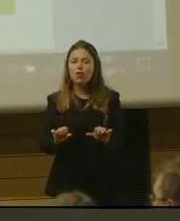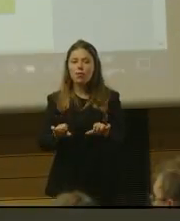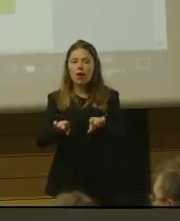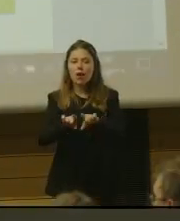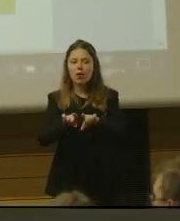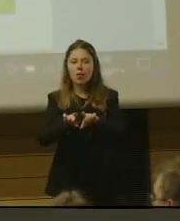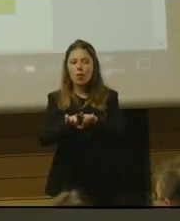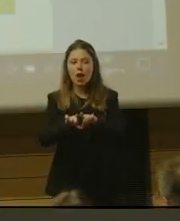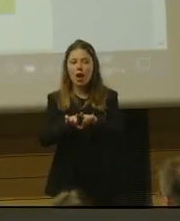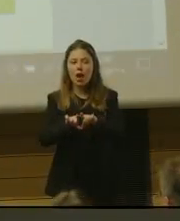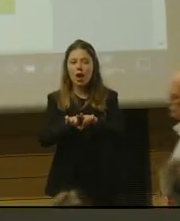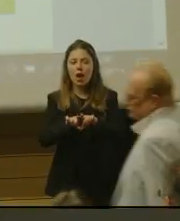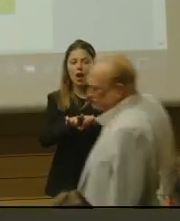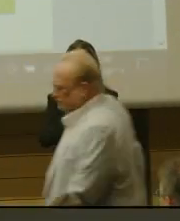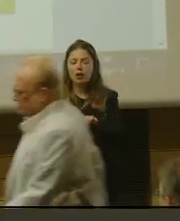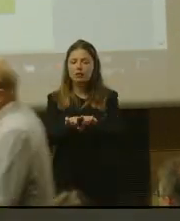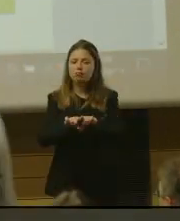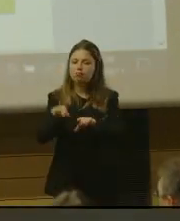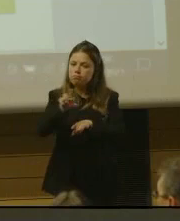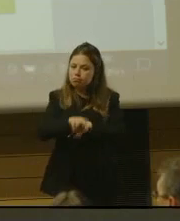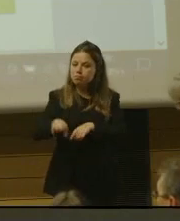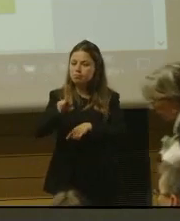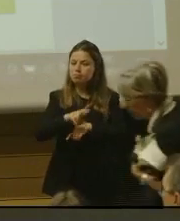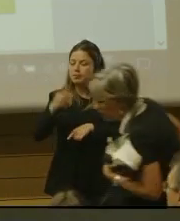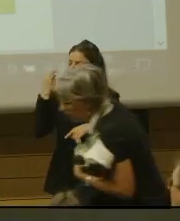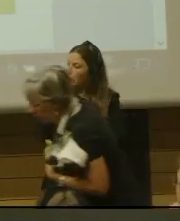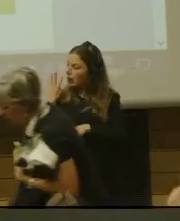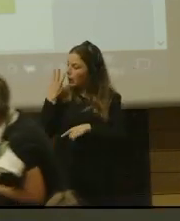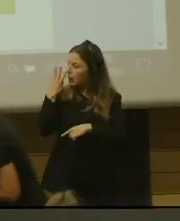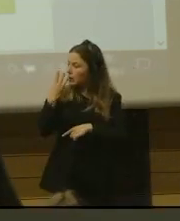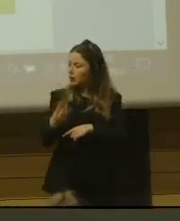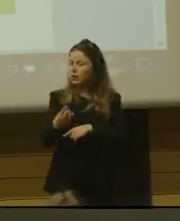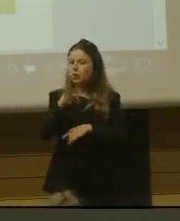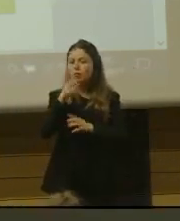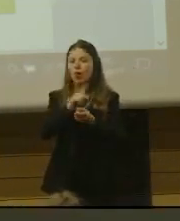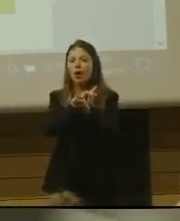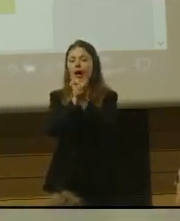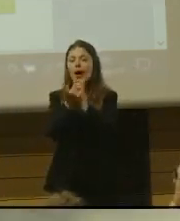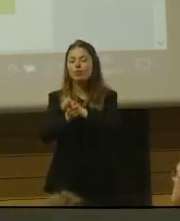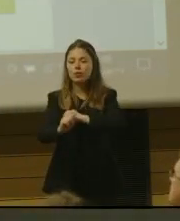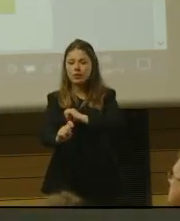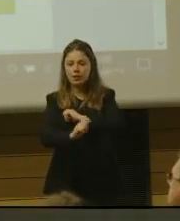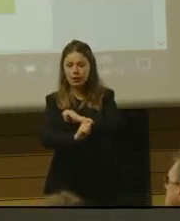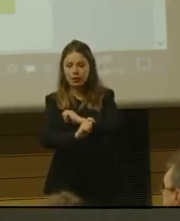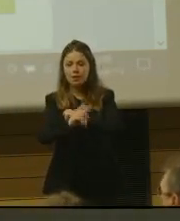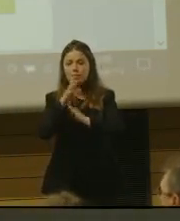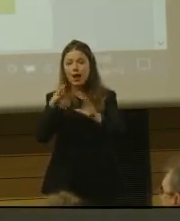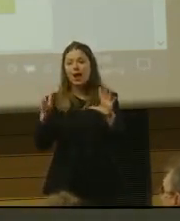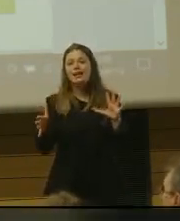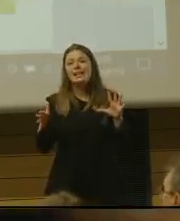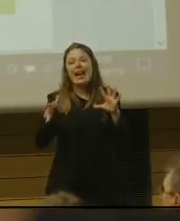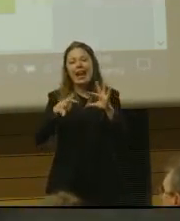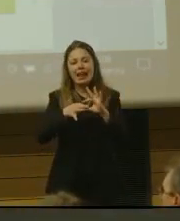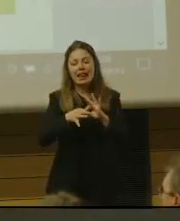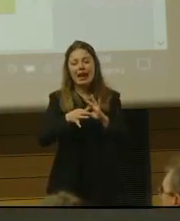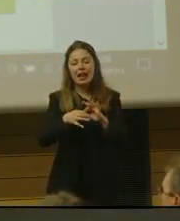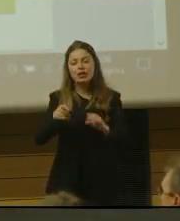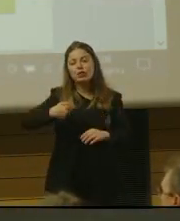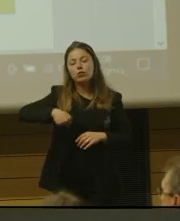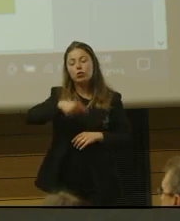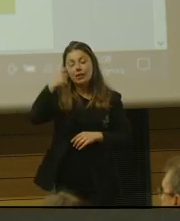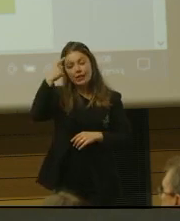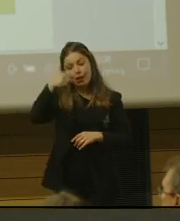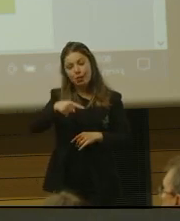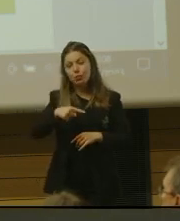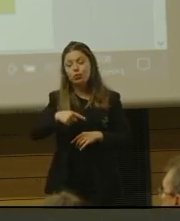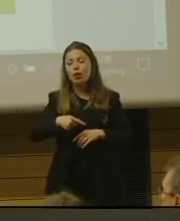más hincapié en los últimos 3 años, ¿no?, con el cambio de estrategia. Para enlazar un poco, ya sabemos, nos han contado